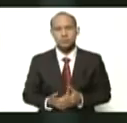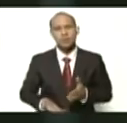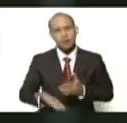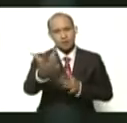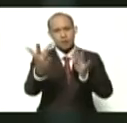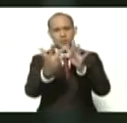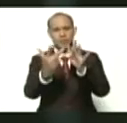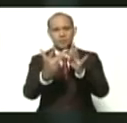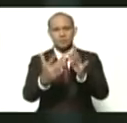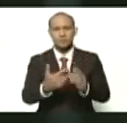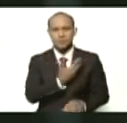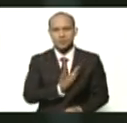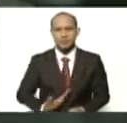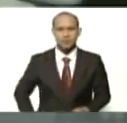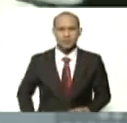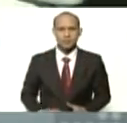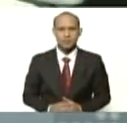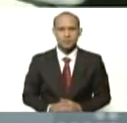presidente